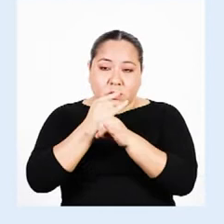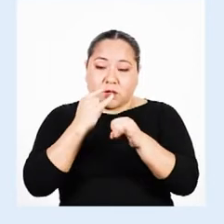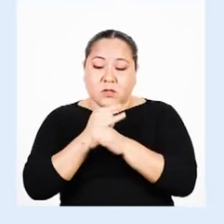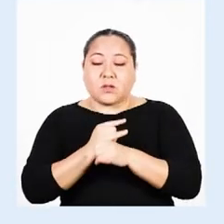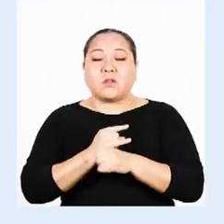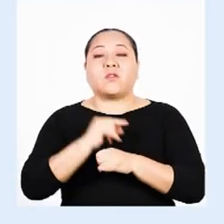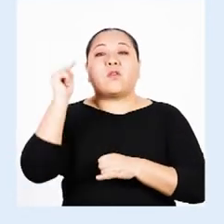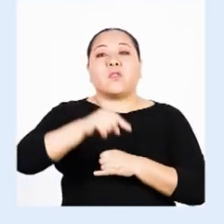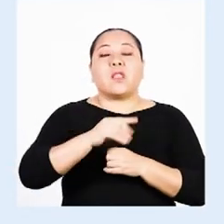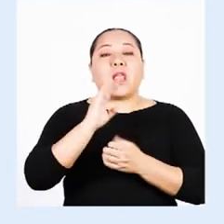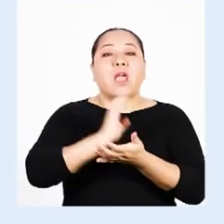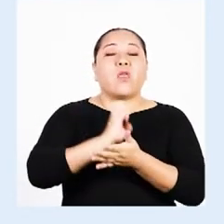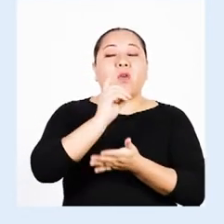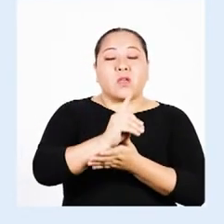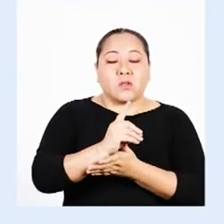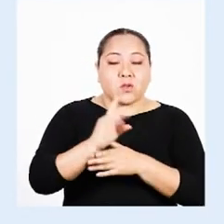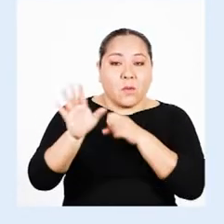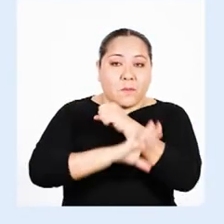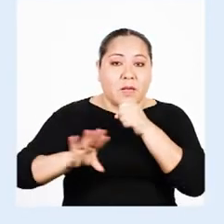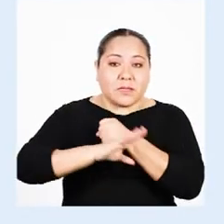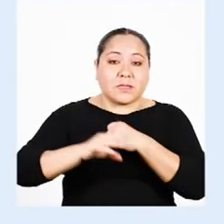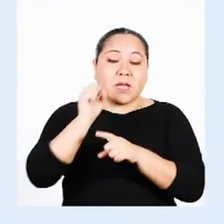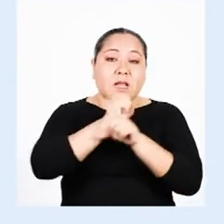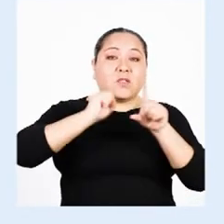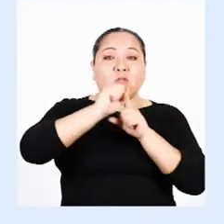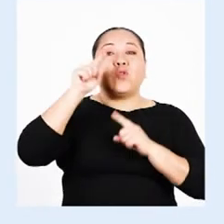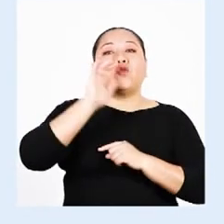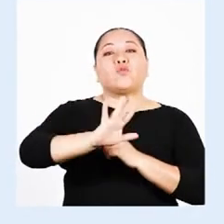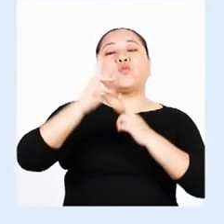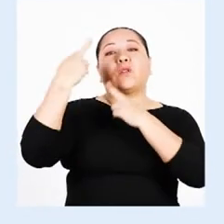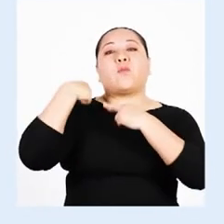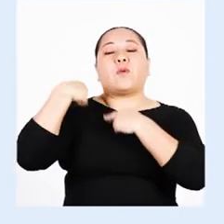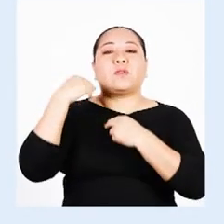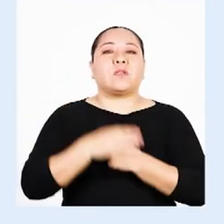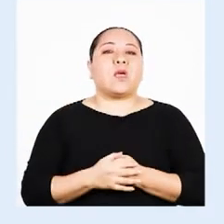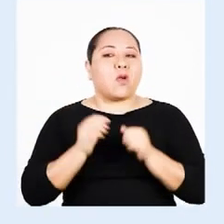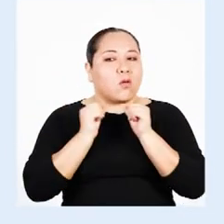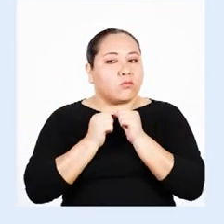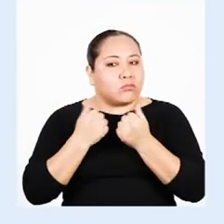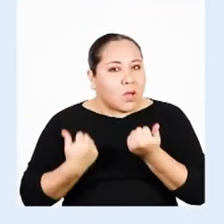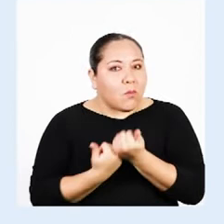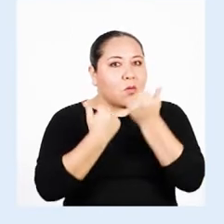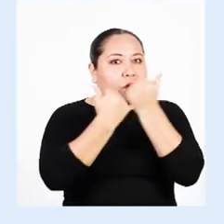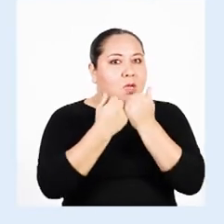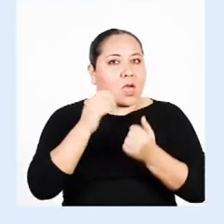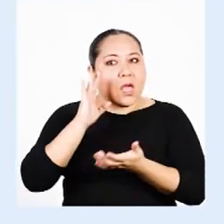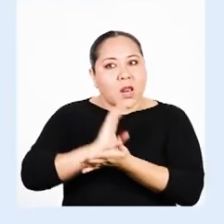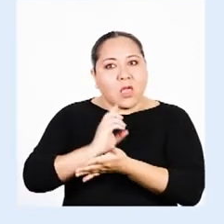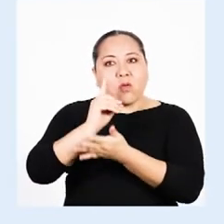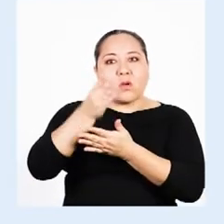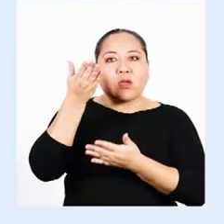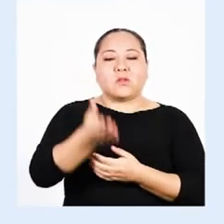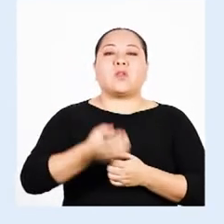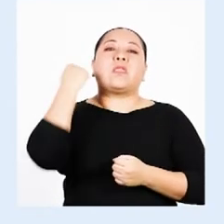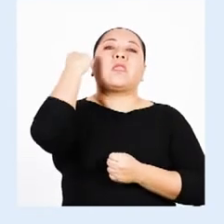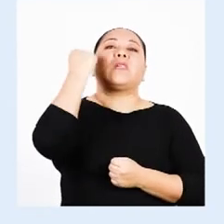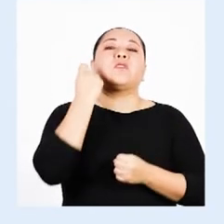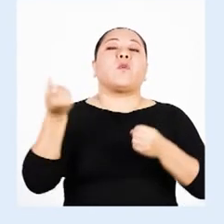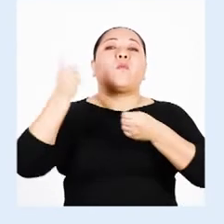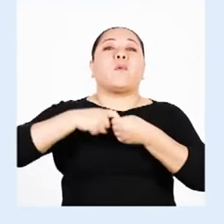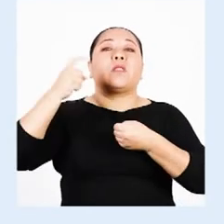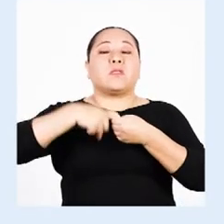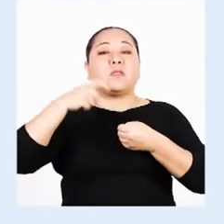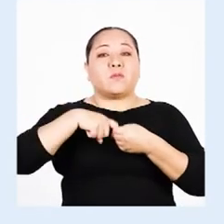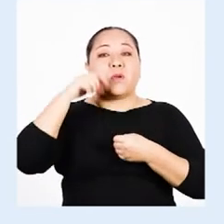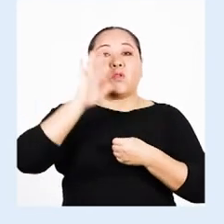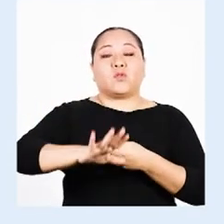la educación básica. La sociedad tiene la responsabilidad de contribuir a la educación y el